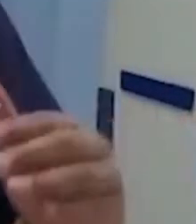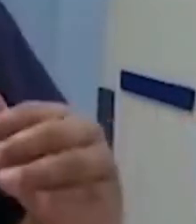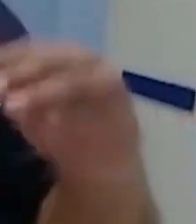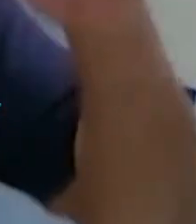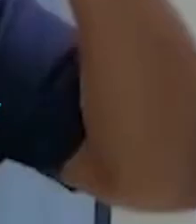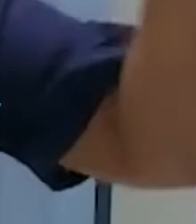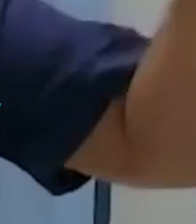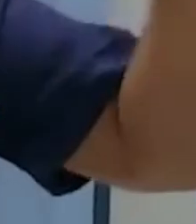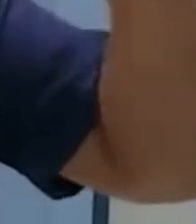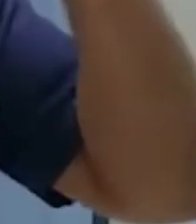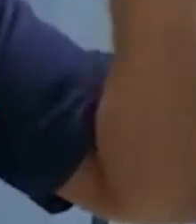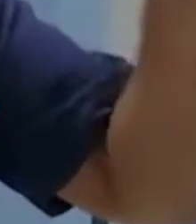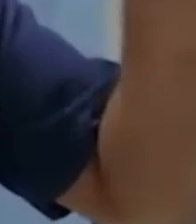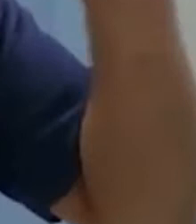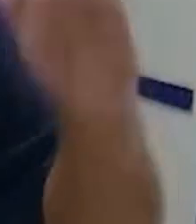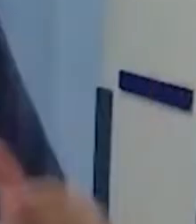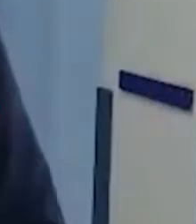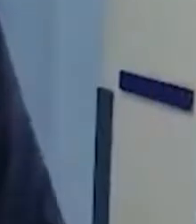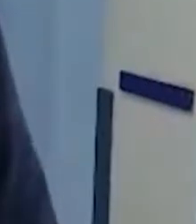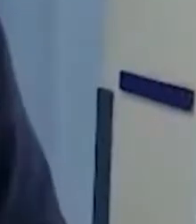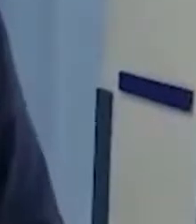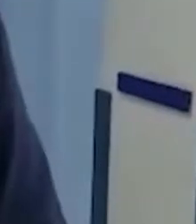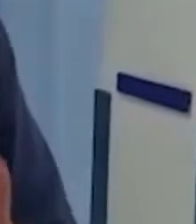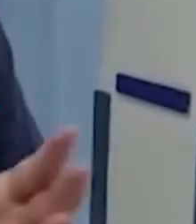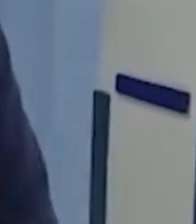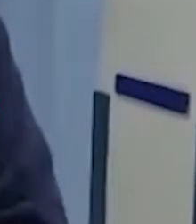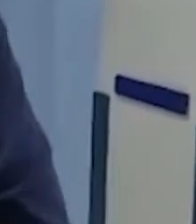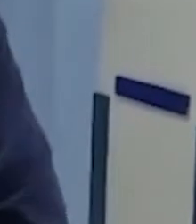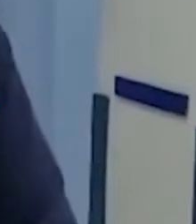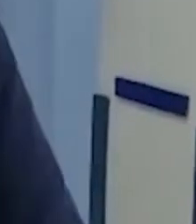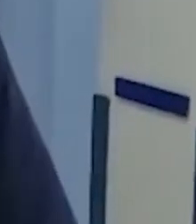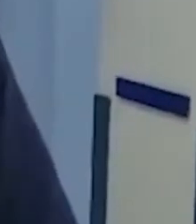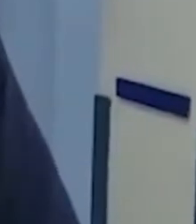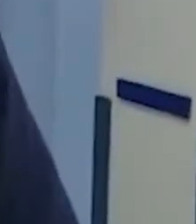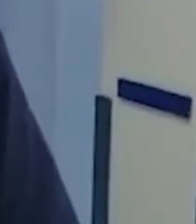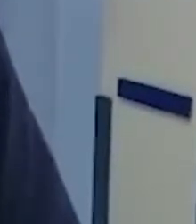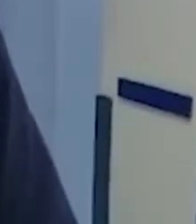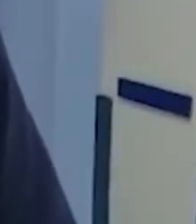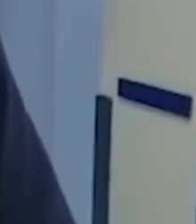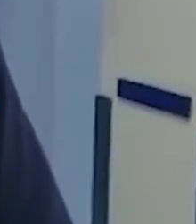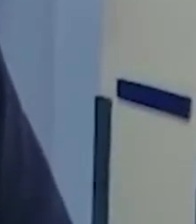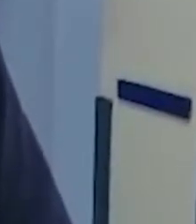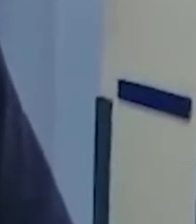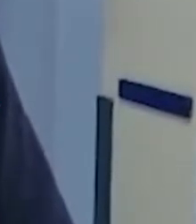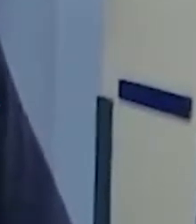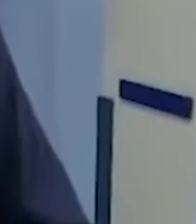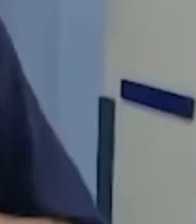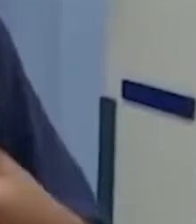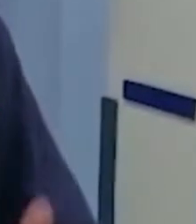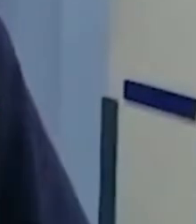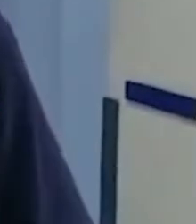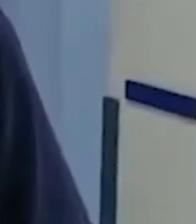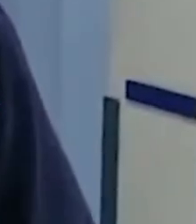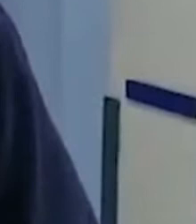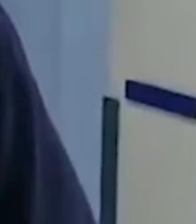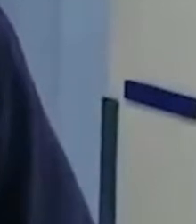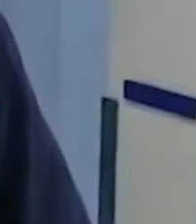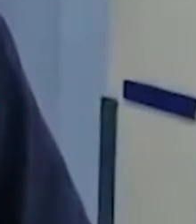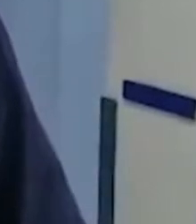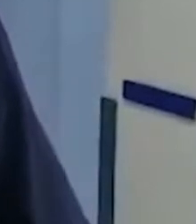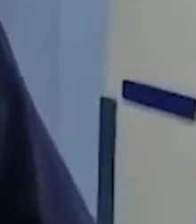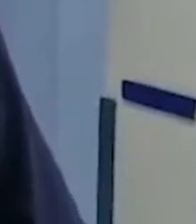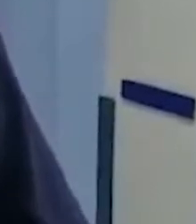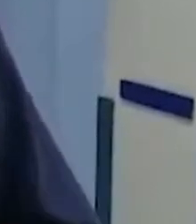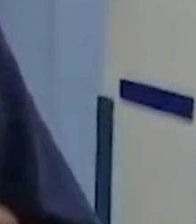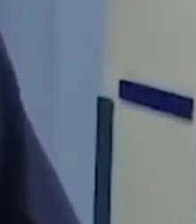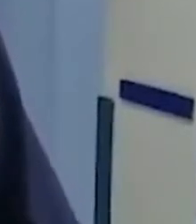cuales se dividen en críticos, moderados y severos, y 986 camas para pacientes leves. Es tal el incremento de pacientes